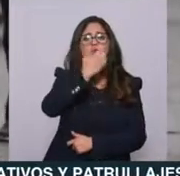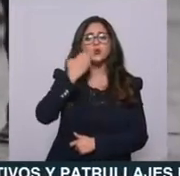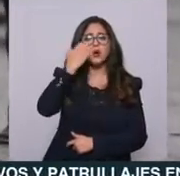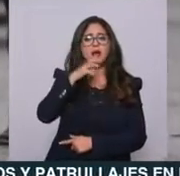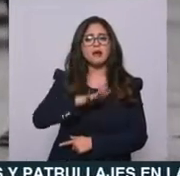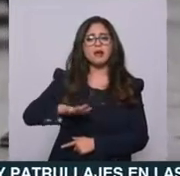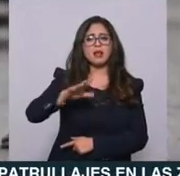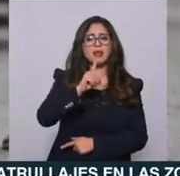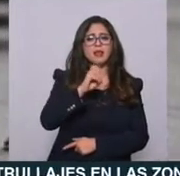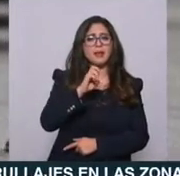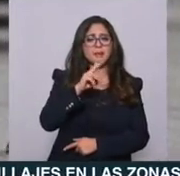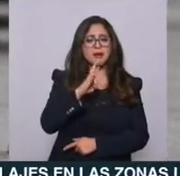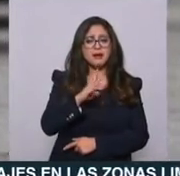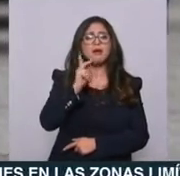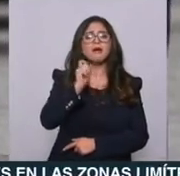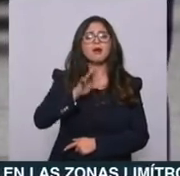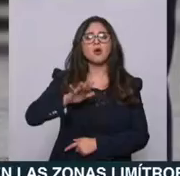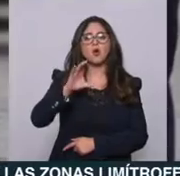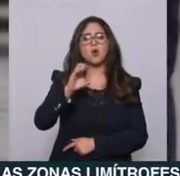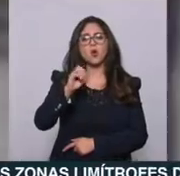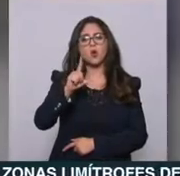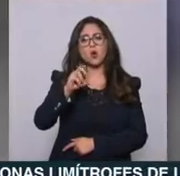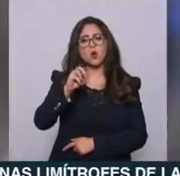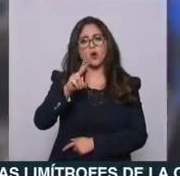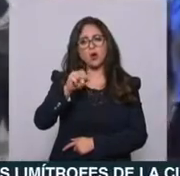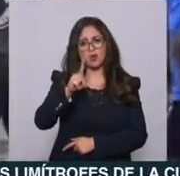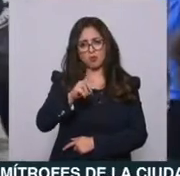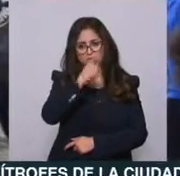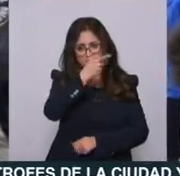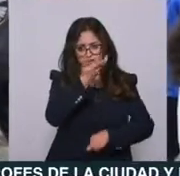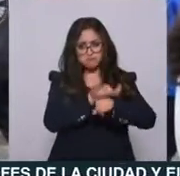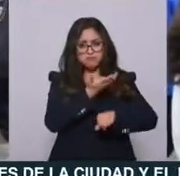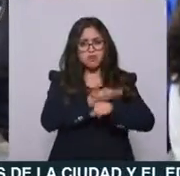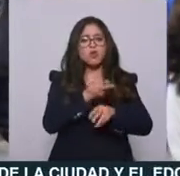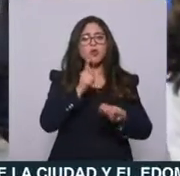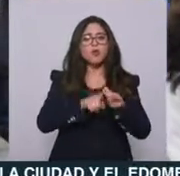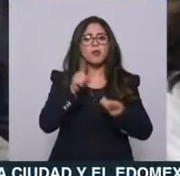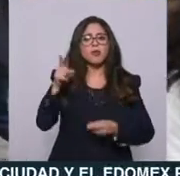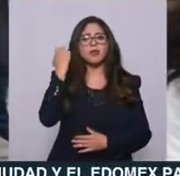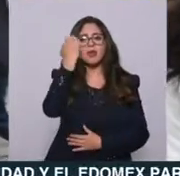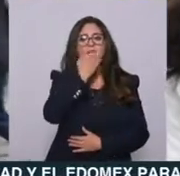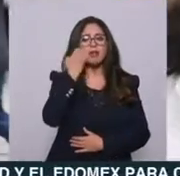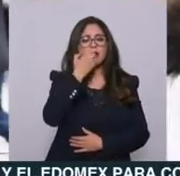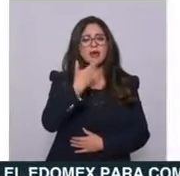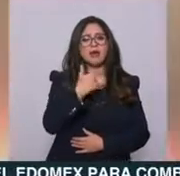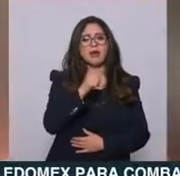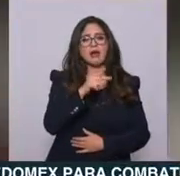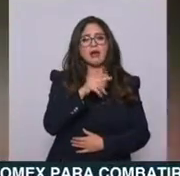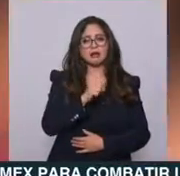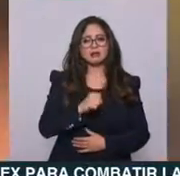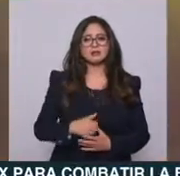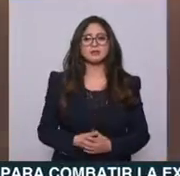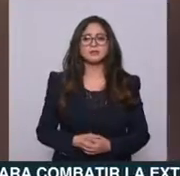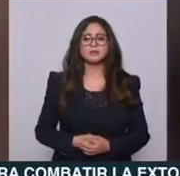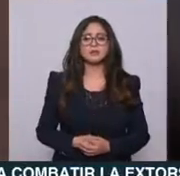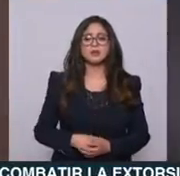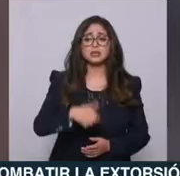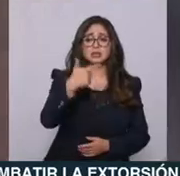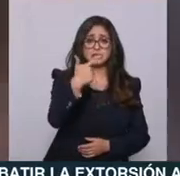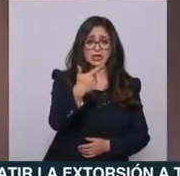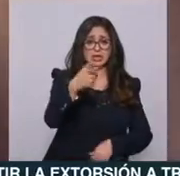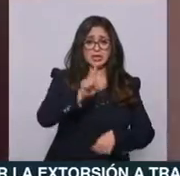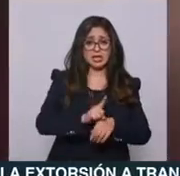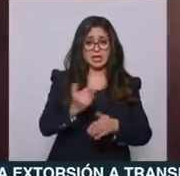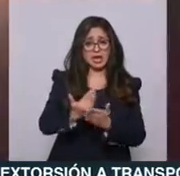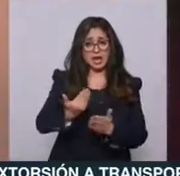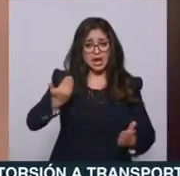de Denver, en el estado de Colorado. Los hechos se registraron en el colegio Highlands Ranch. 7 días antes,